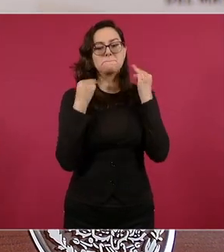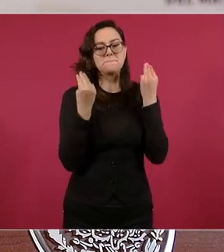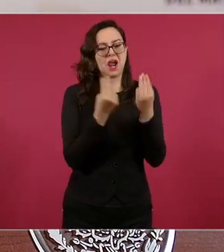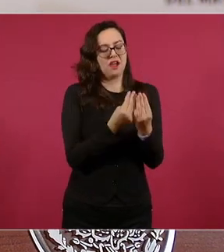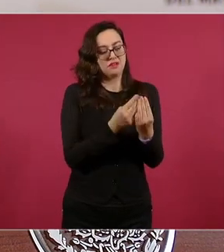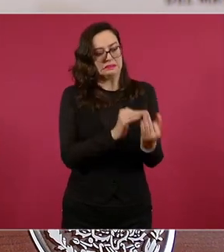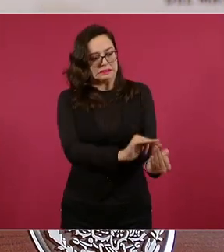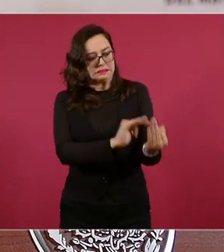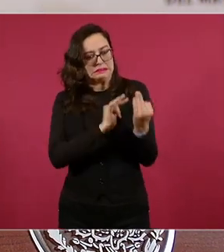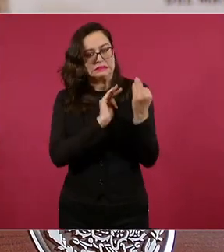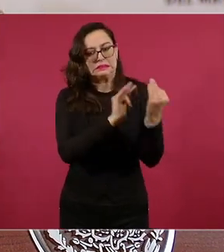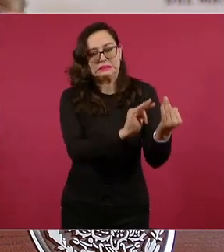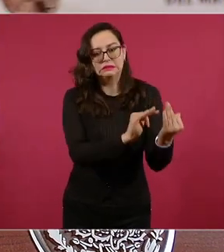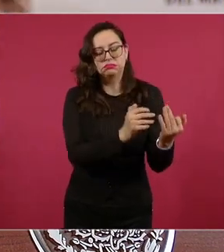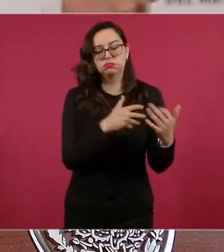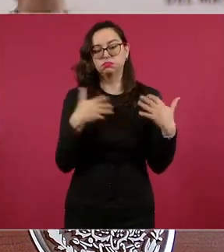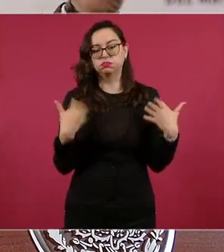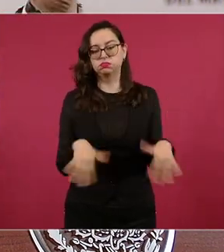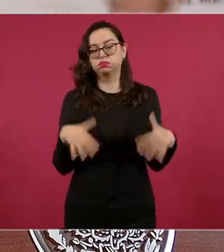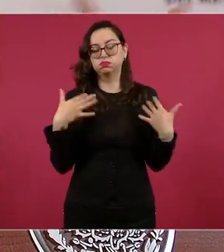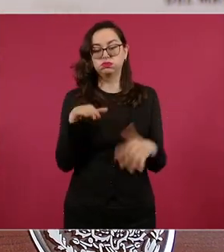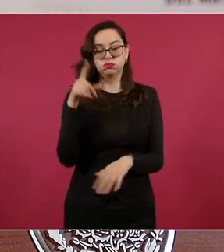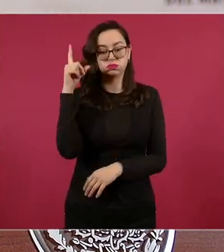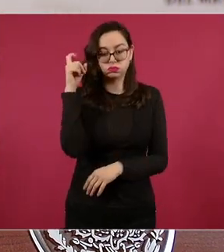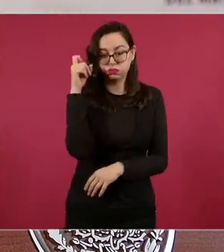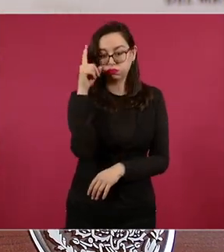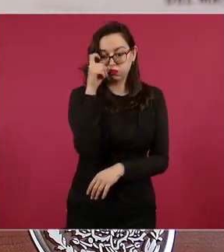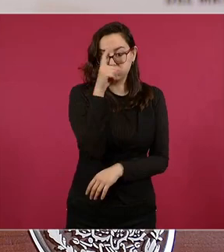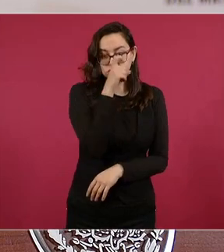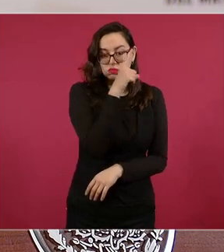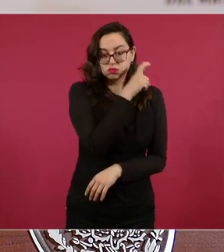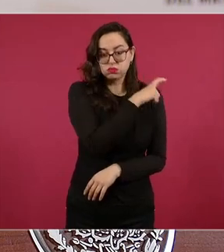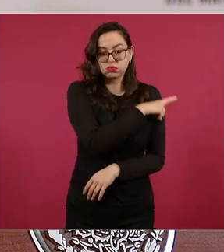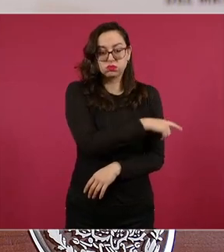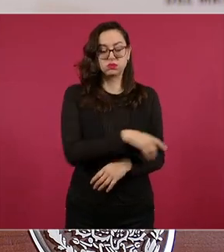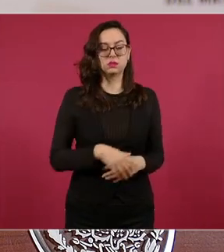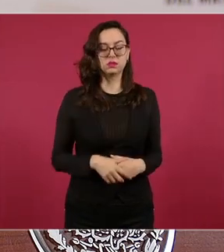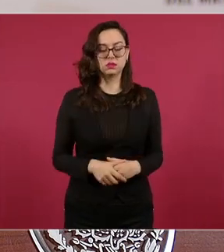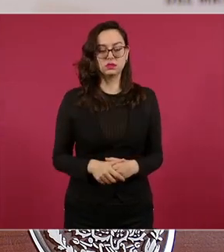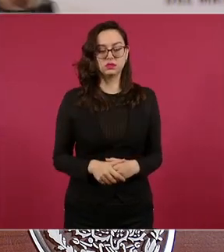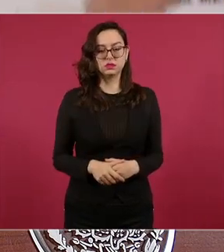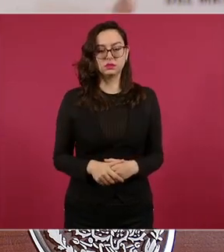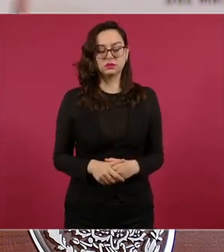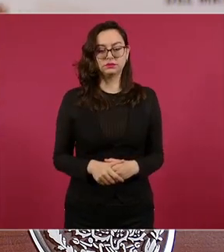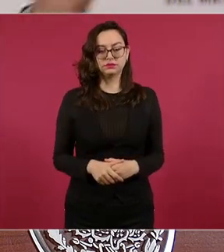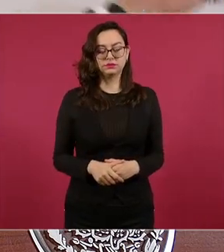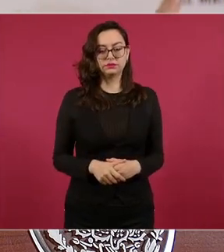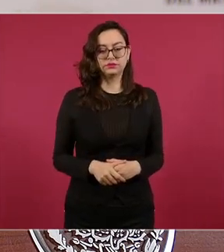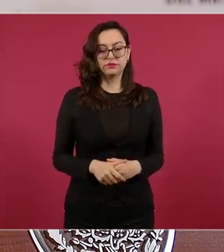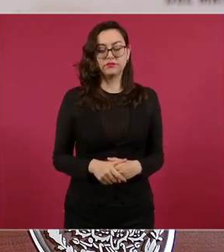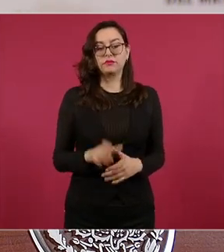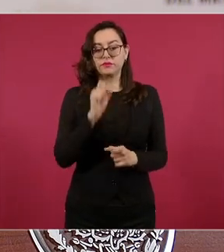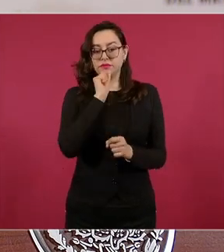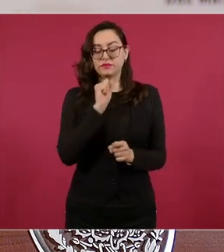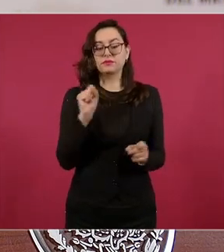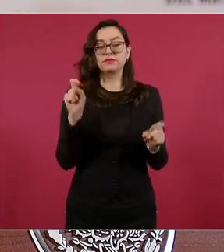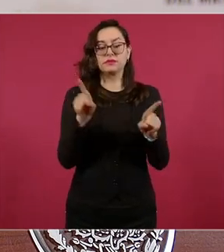lo que ha significado dejar al descubierto